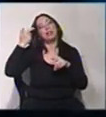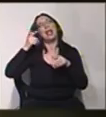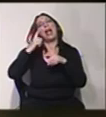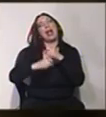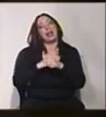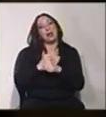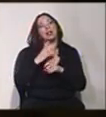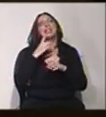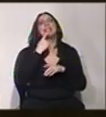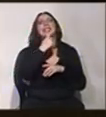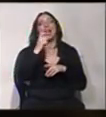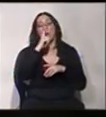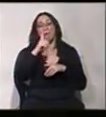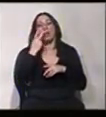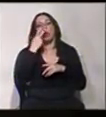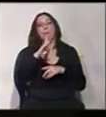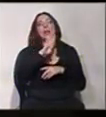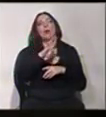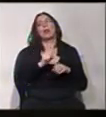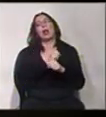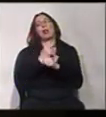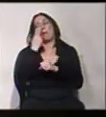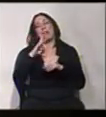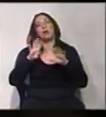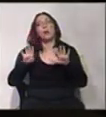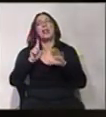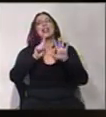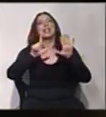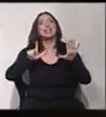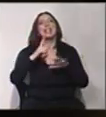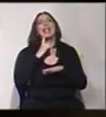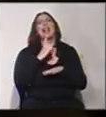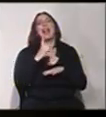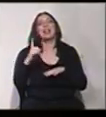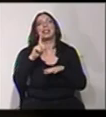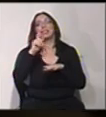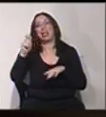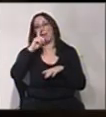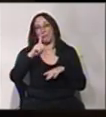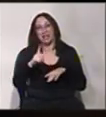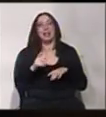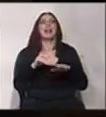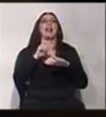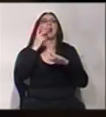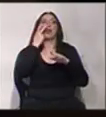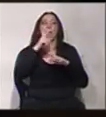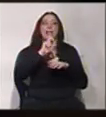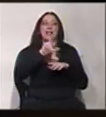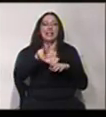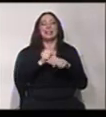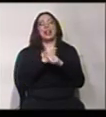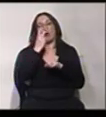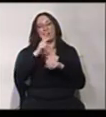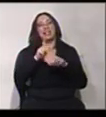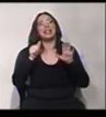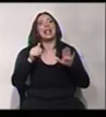100.000 habitantes en los años 2004 a 2009 es de 17 cada 100.000. Entre 2013 y 2016, la tasa de suicidios